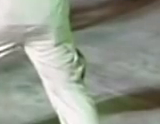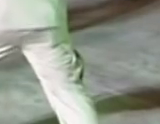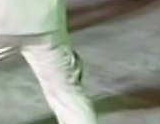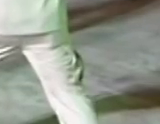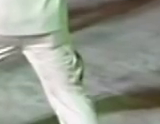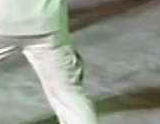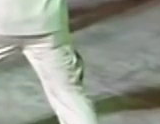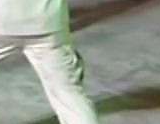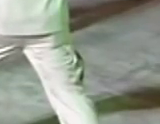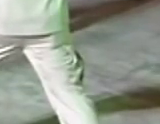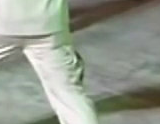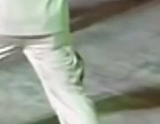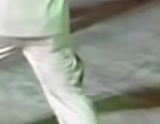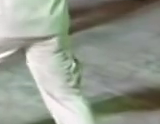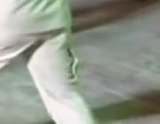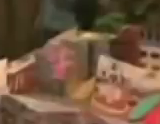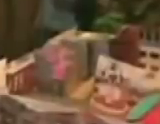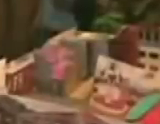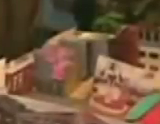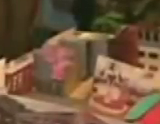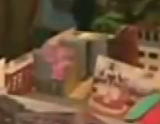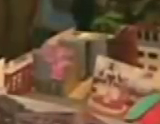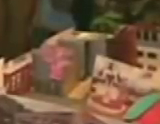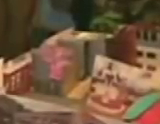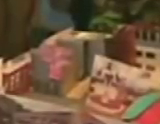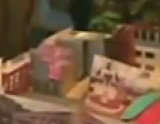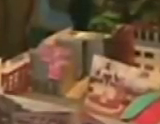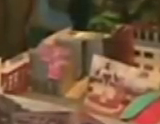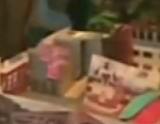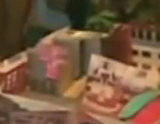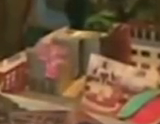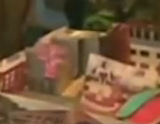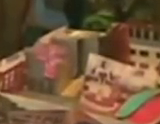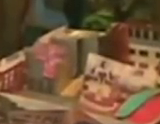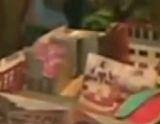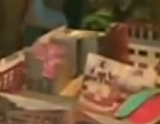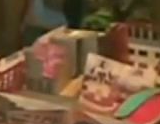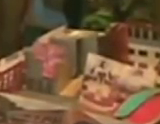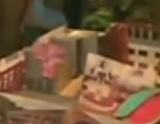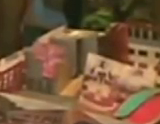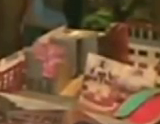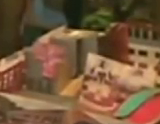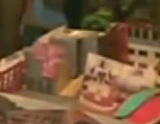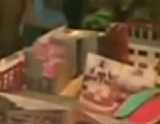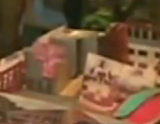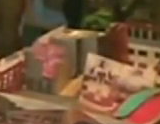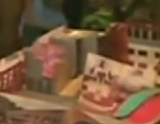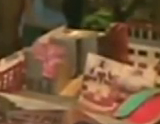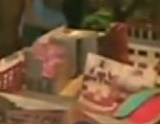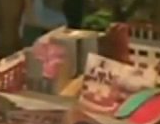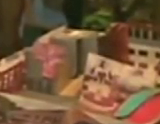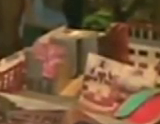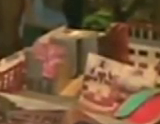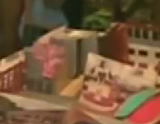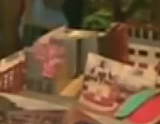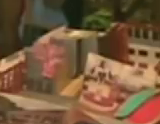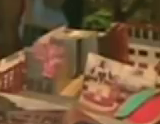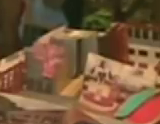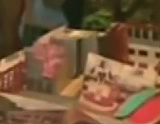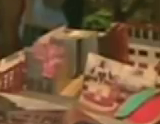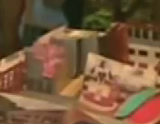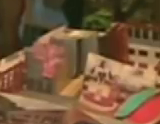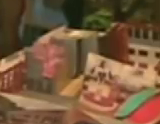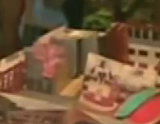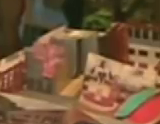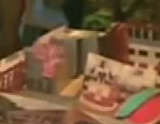primera, paso a decirle, la primera, la desviación que viene del sector oeste hacia el este,